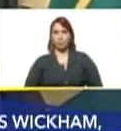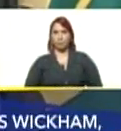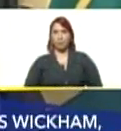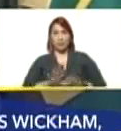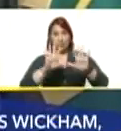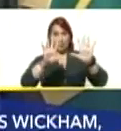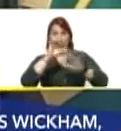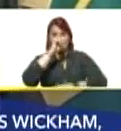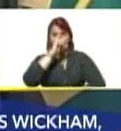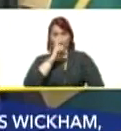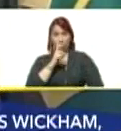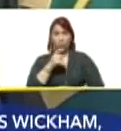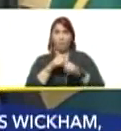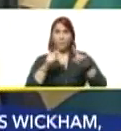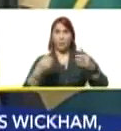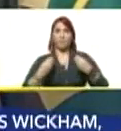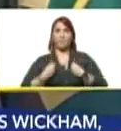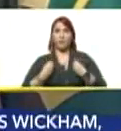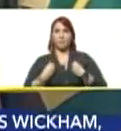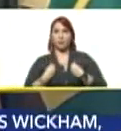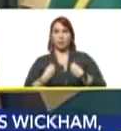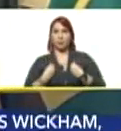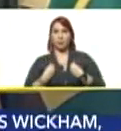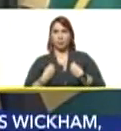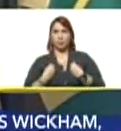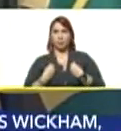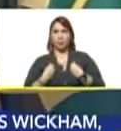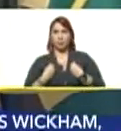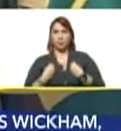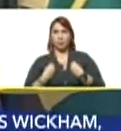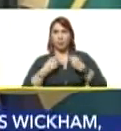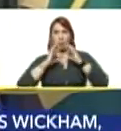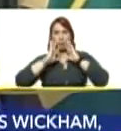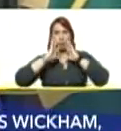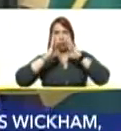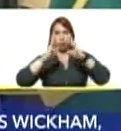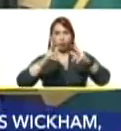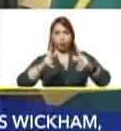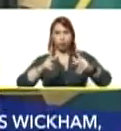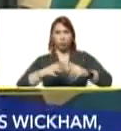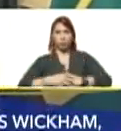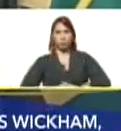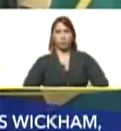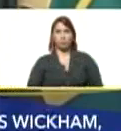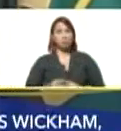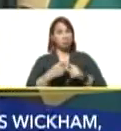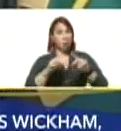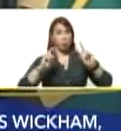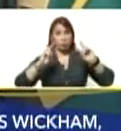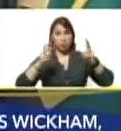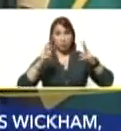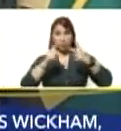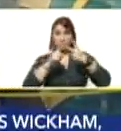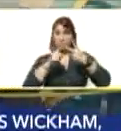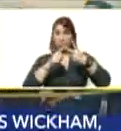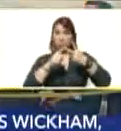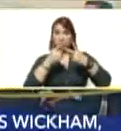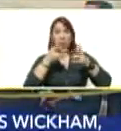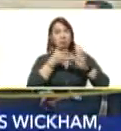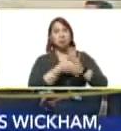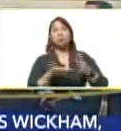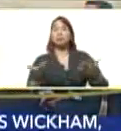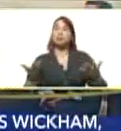10 años para vivirlo y contarlo, otro título. ¿Qué le parece?